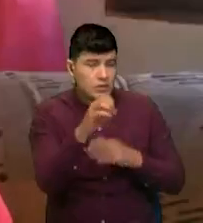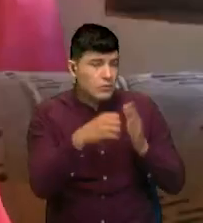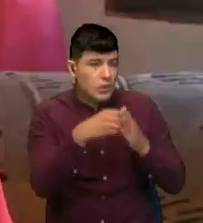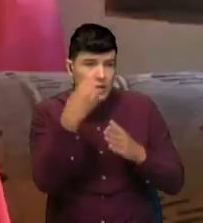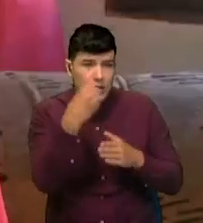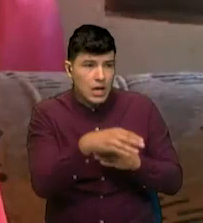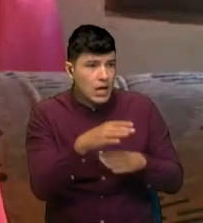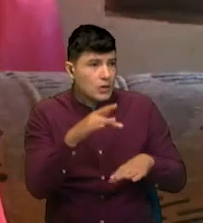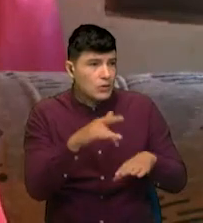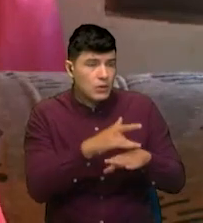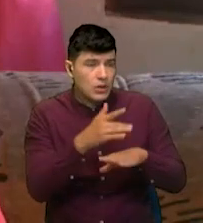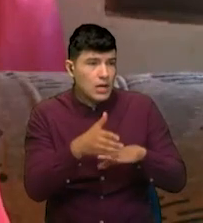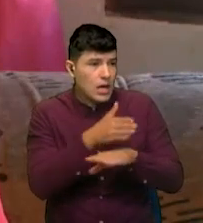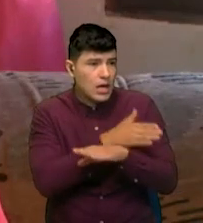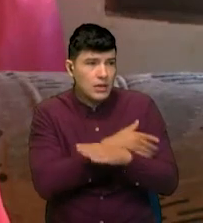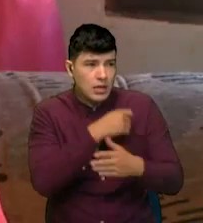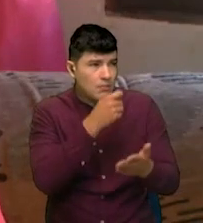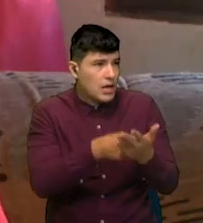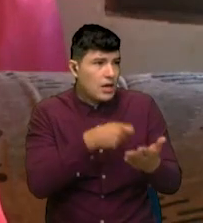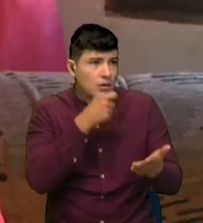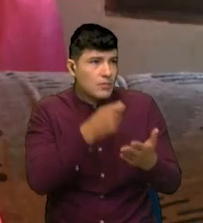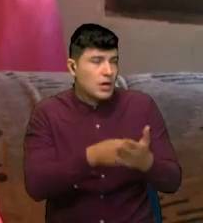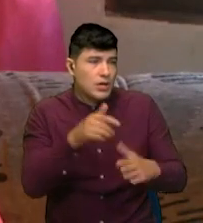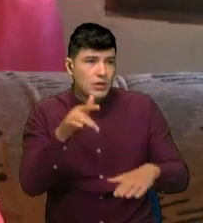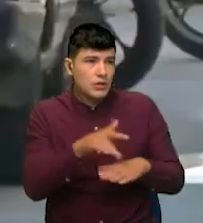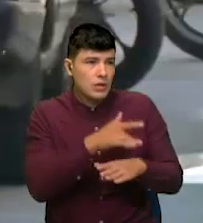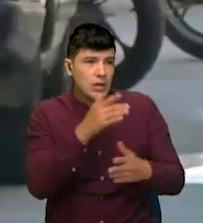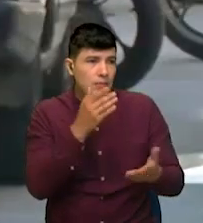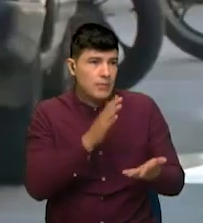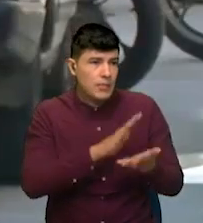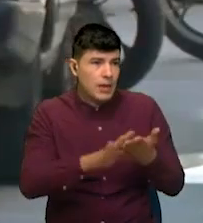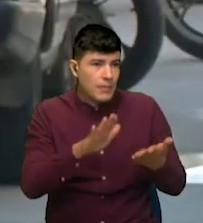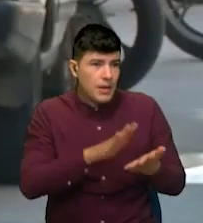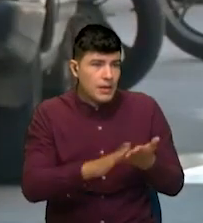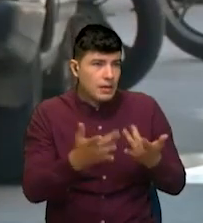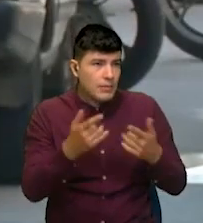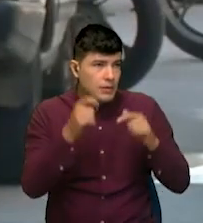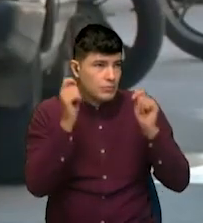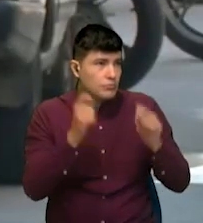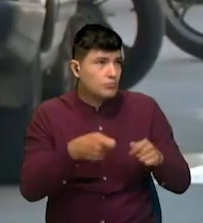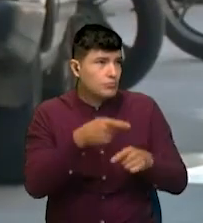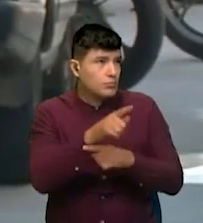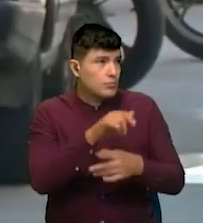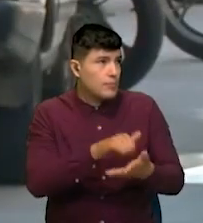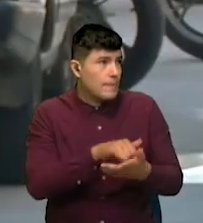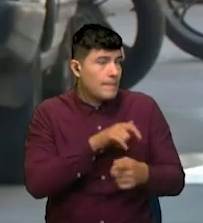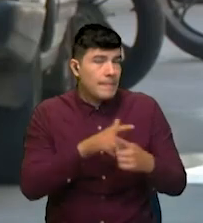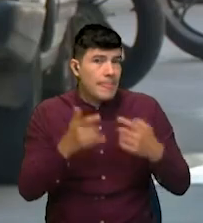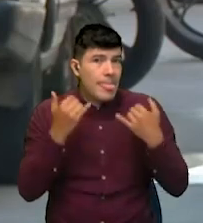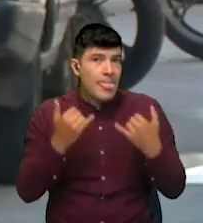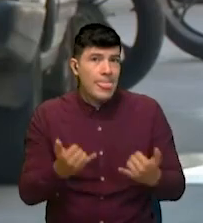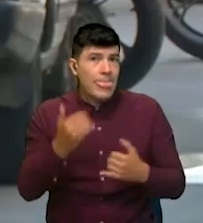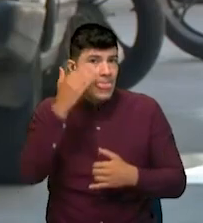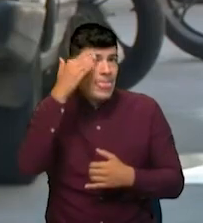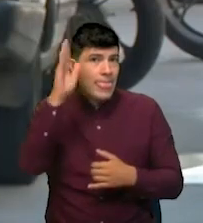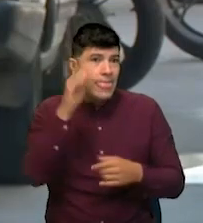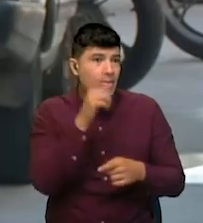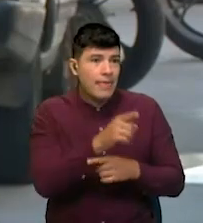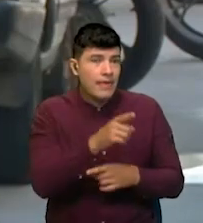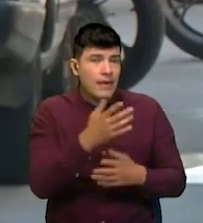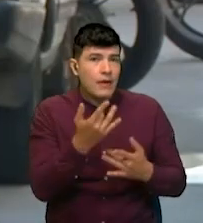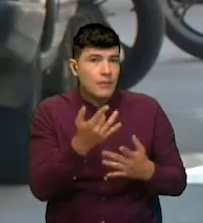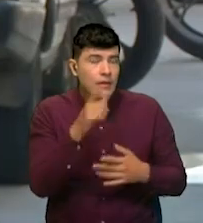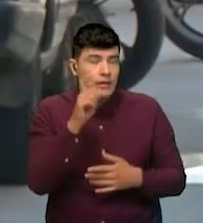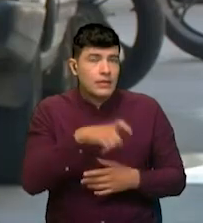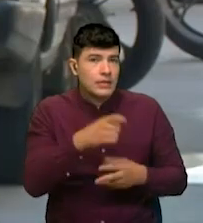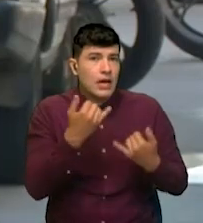pagos anticipados y hay que esperar que los autoricen por ahora es indispensable que se autoricen los